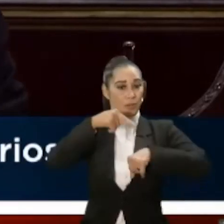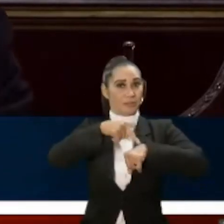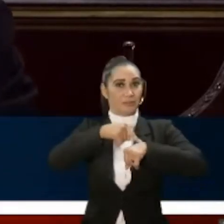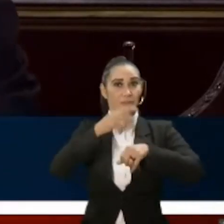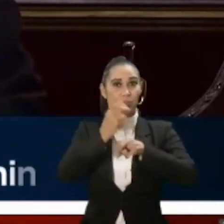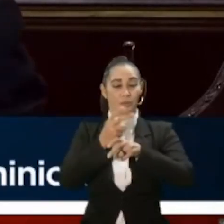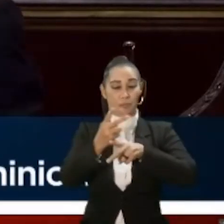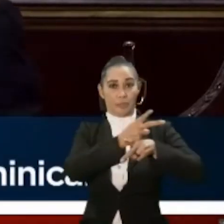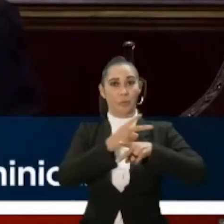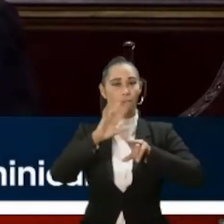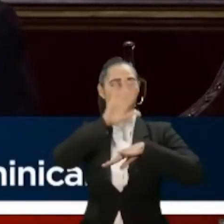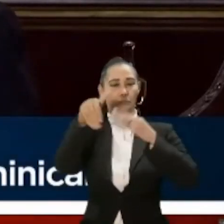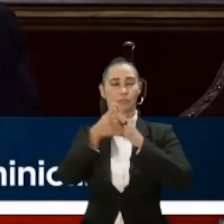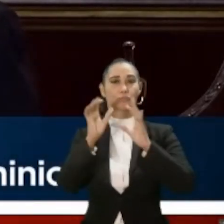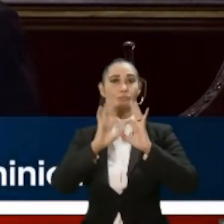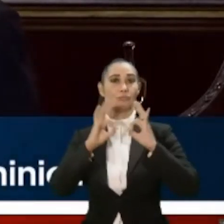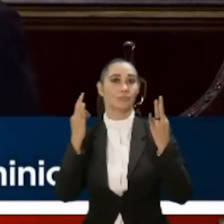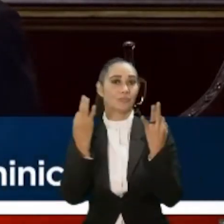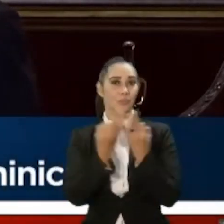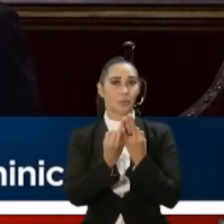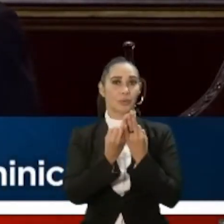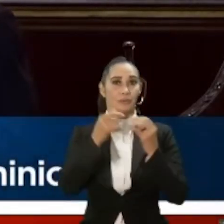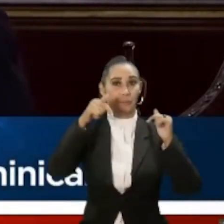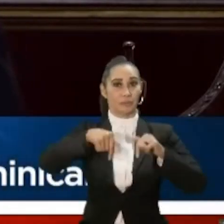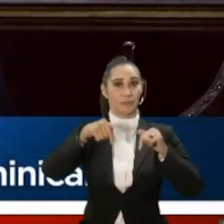proteger a las familias dominicanas.